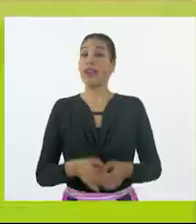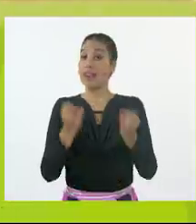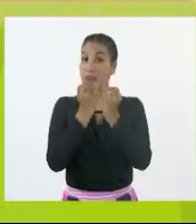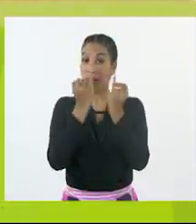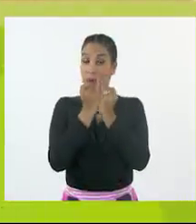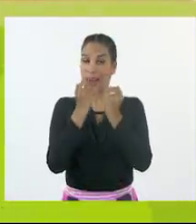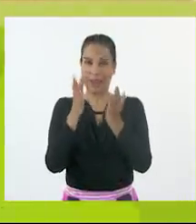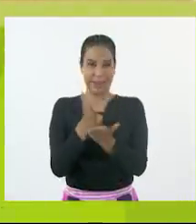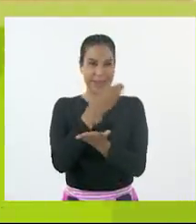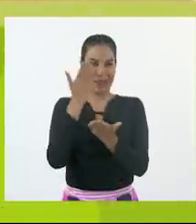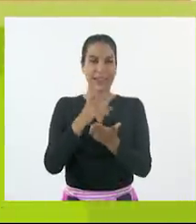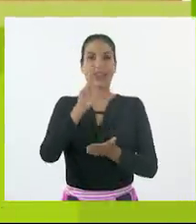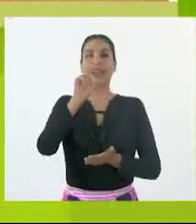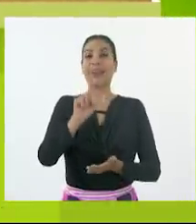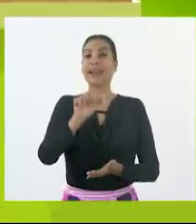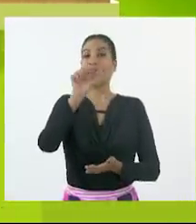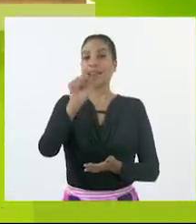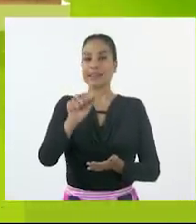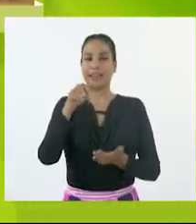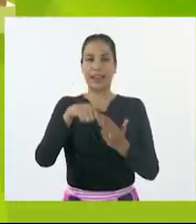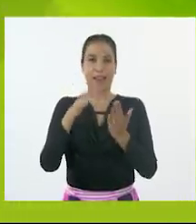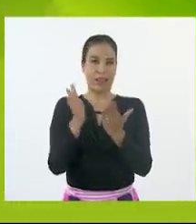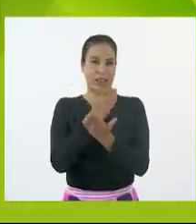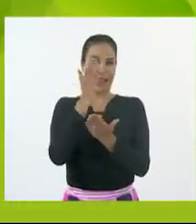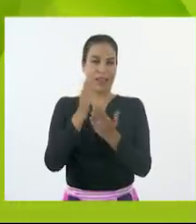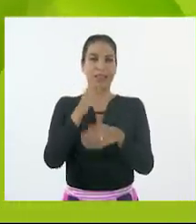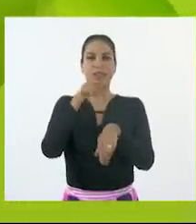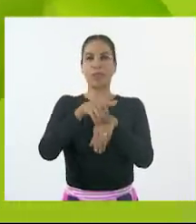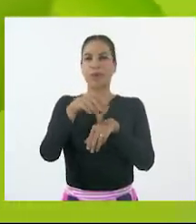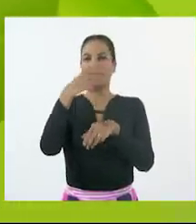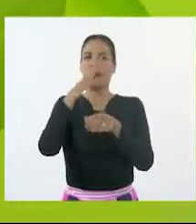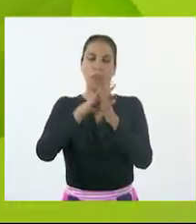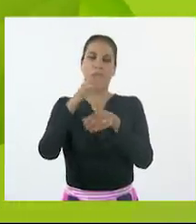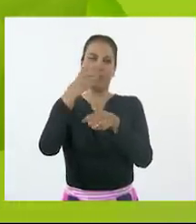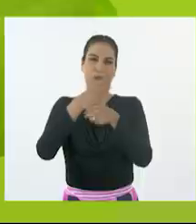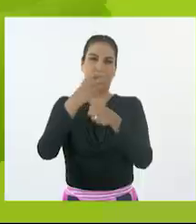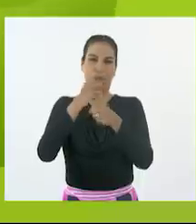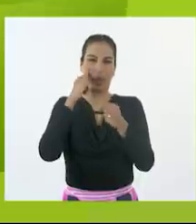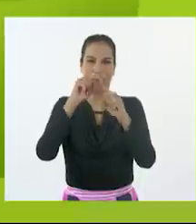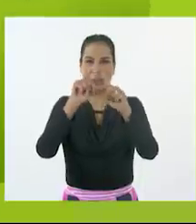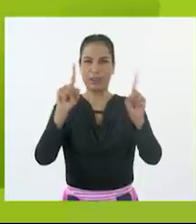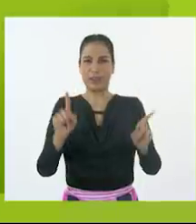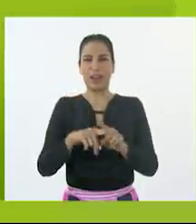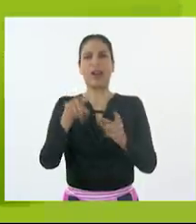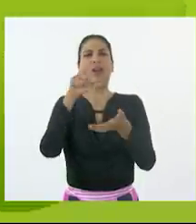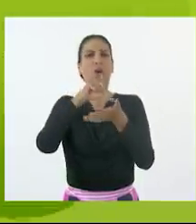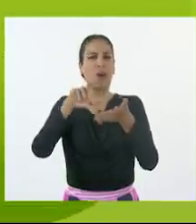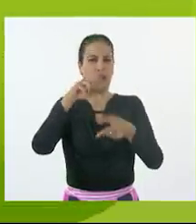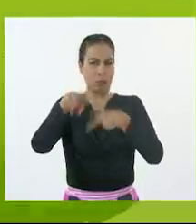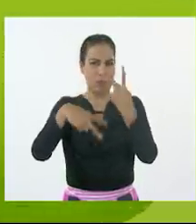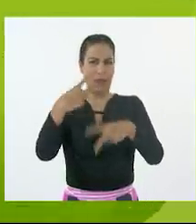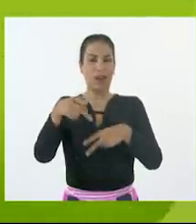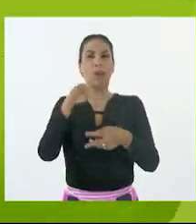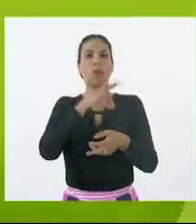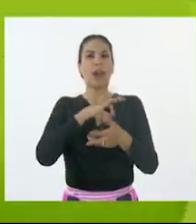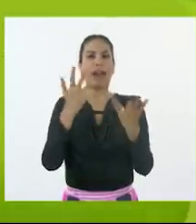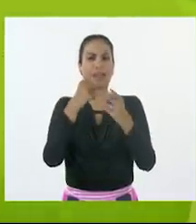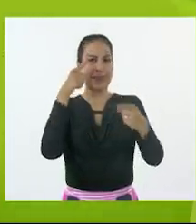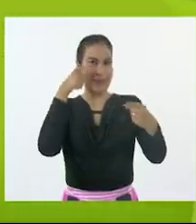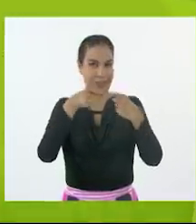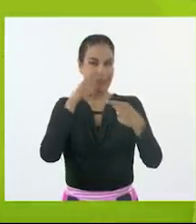También en la página 36 de mi álbum de segundo, en la lámina Vamos a comprar, podemos hacer el